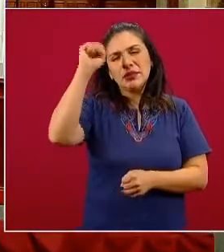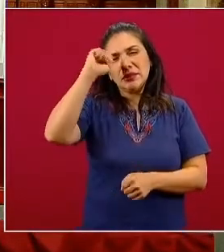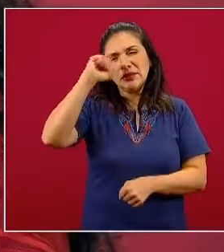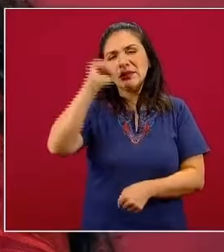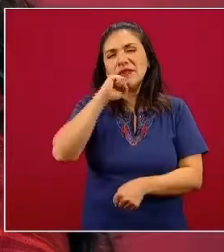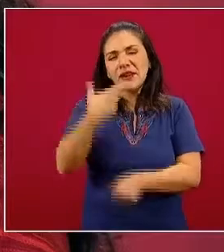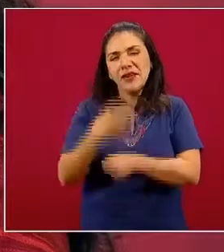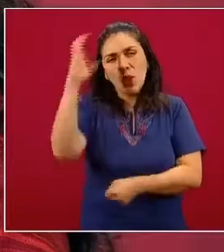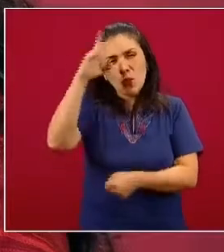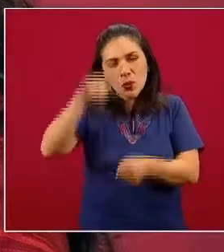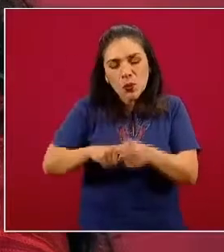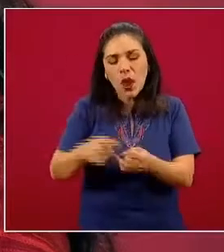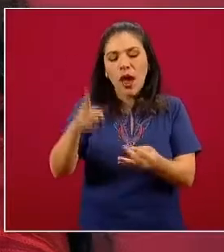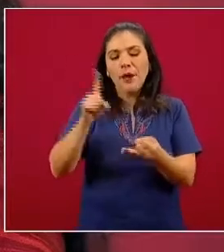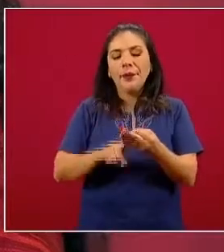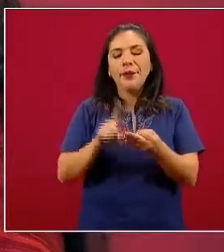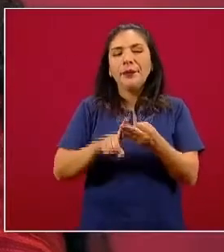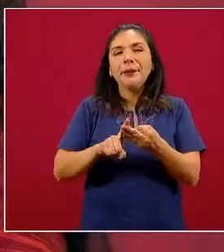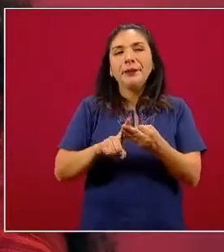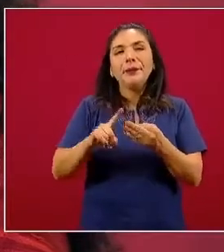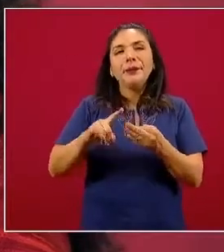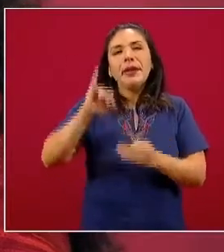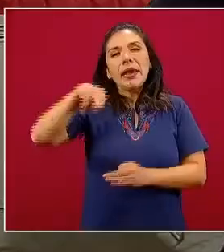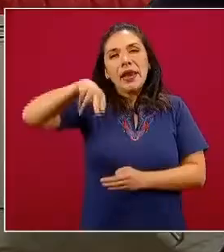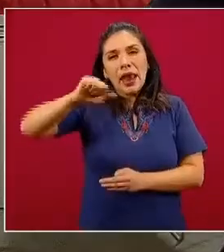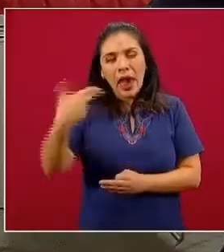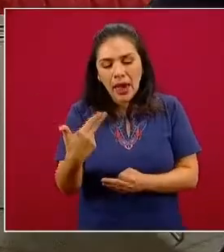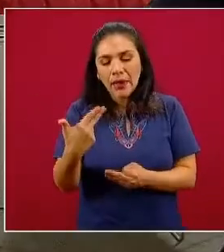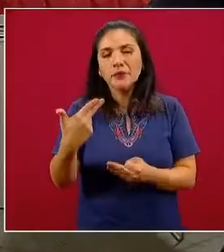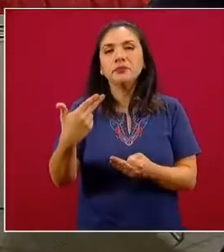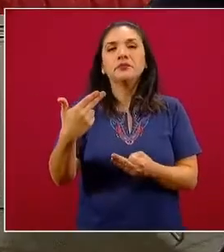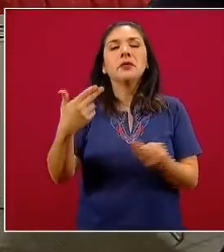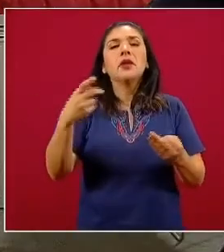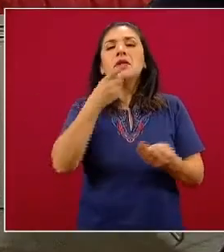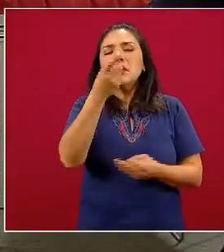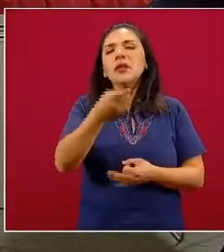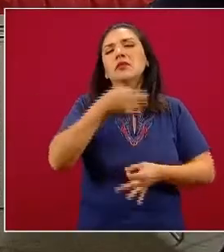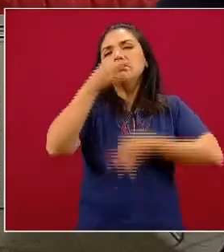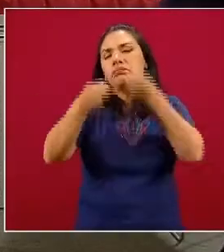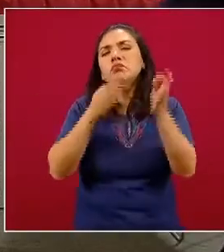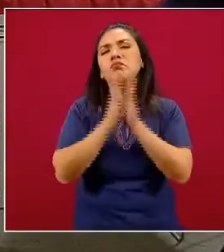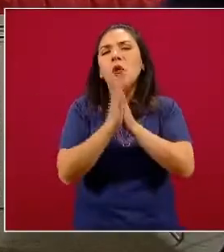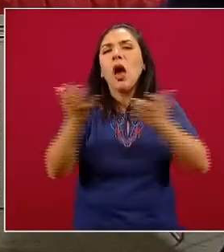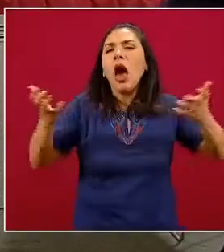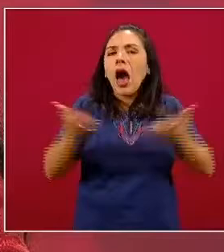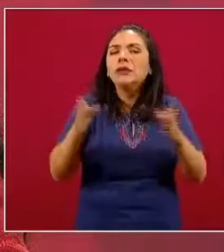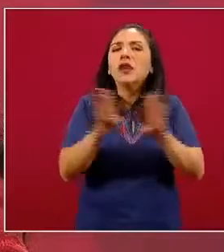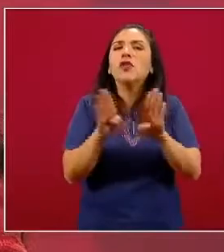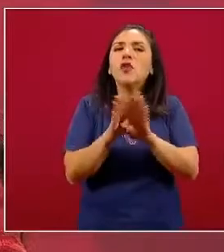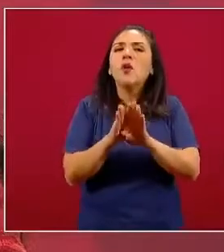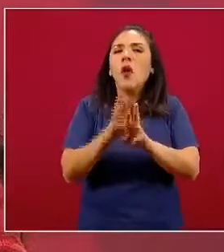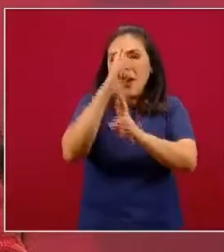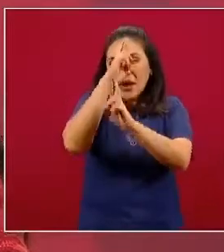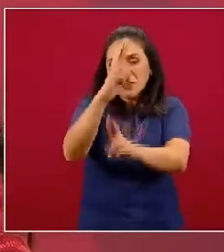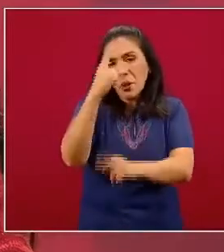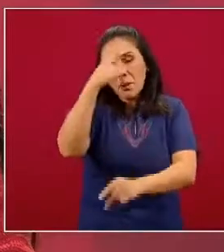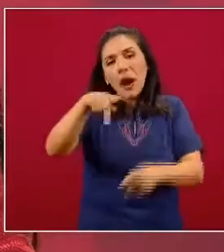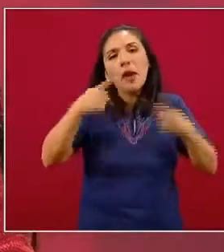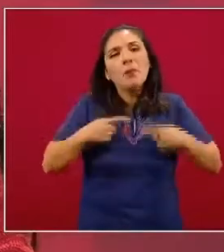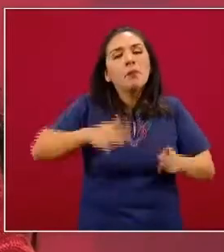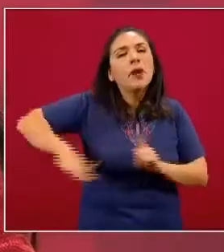Cultura, al Instituto Nacional de Antropología e Historia, a hacer un homenaje a las personas que